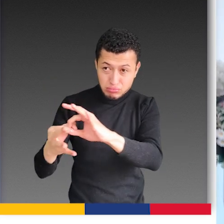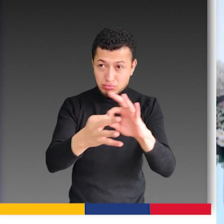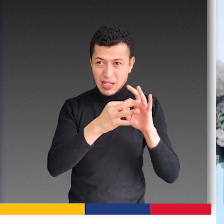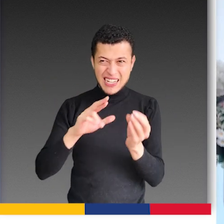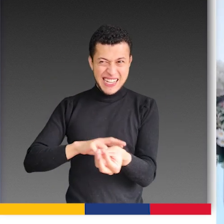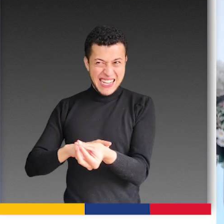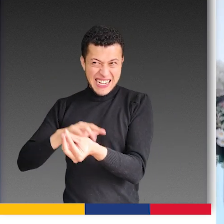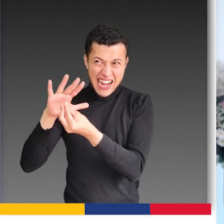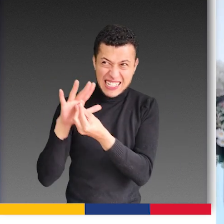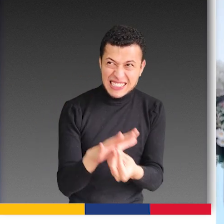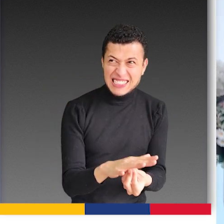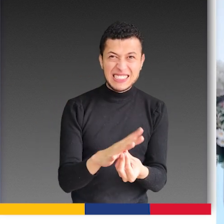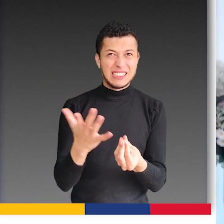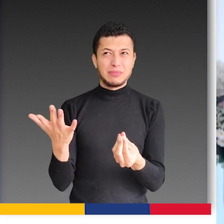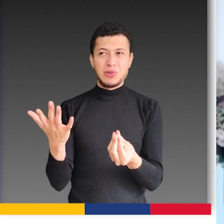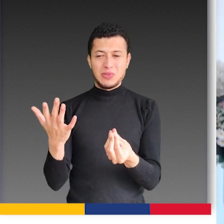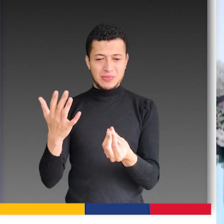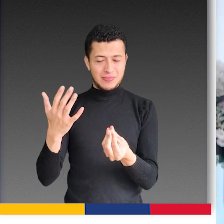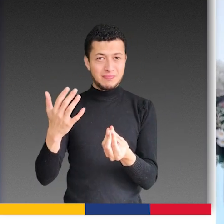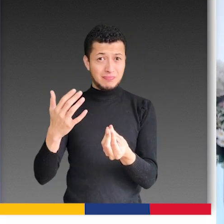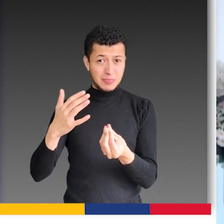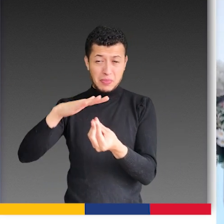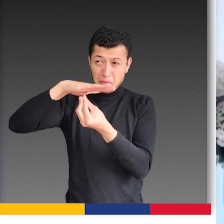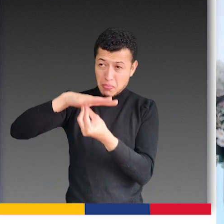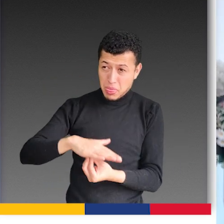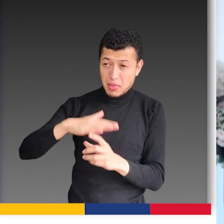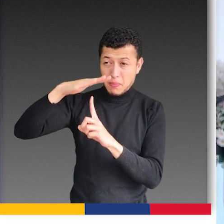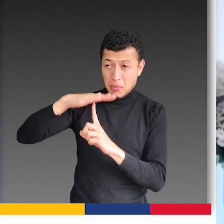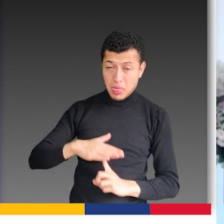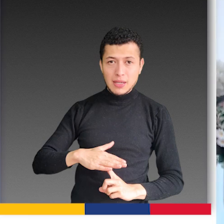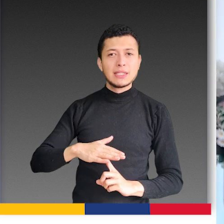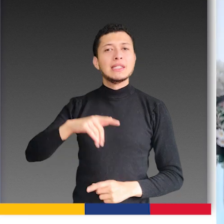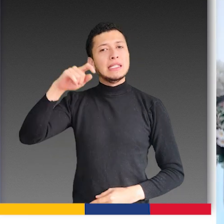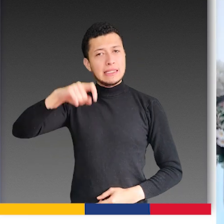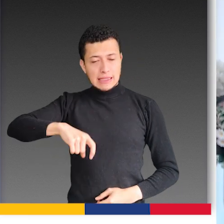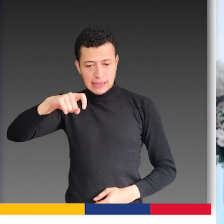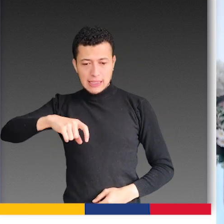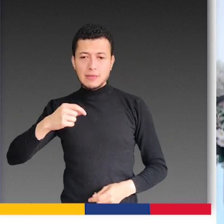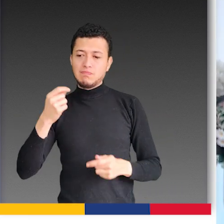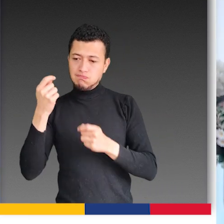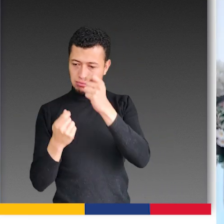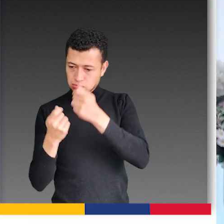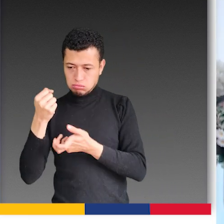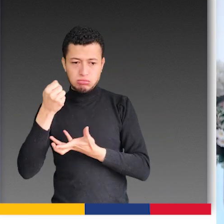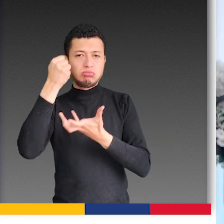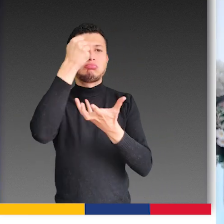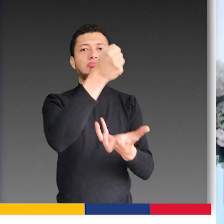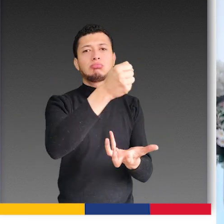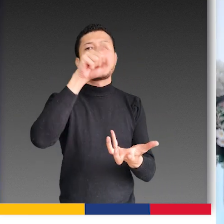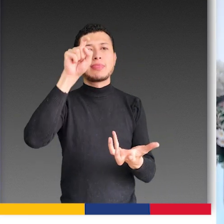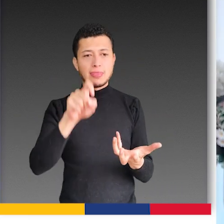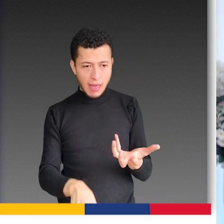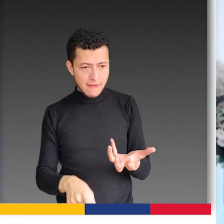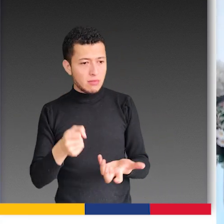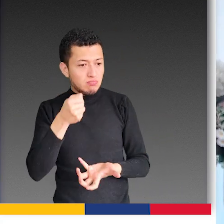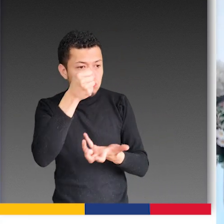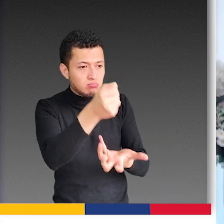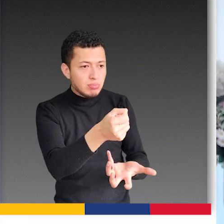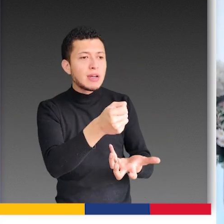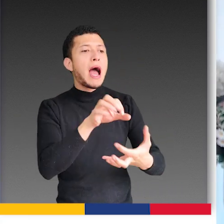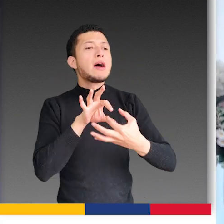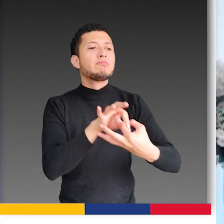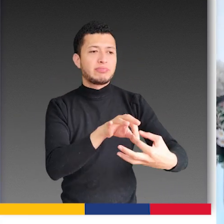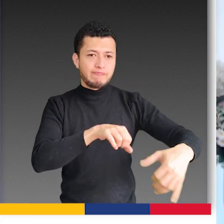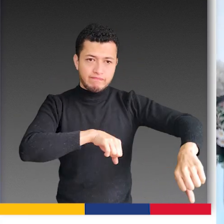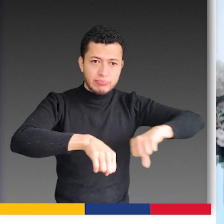que esa alianza global de combate al racismo y a la discriminación tenga una financiación,